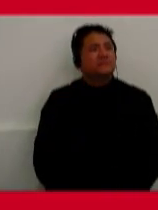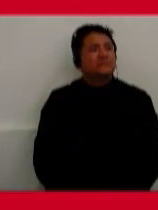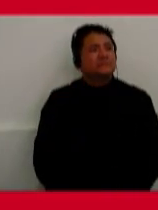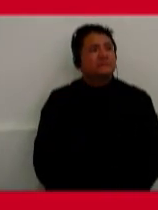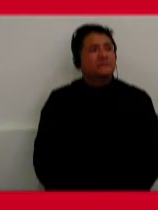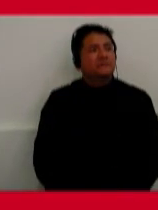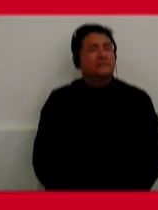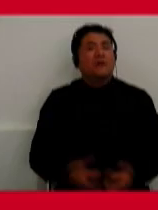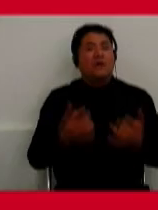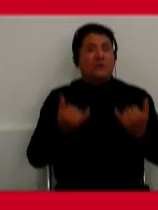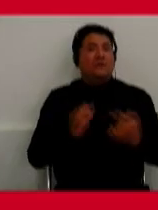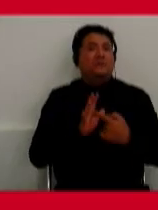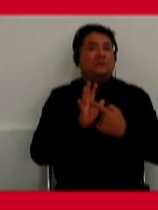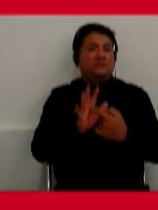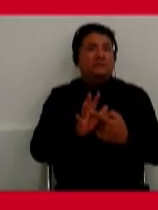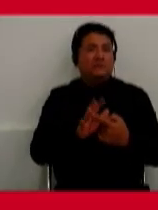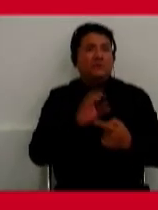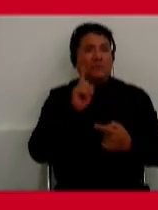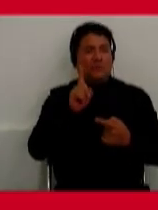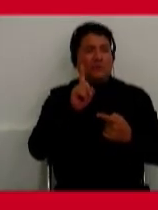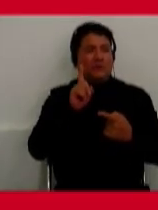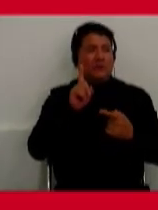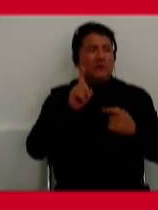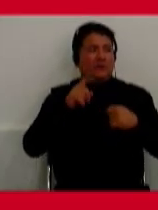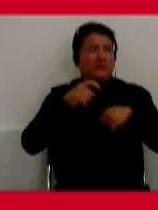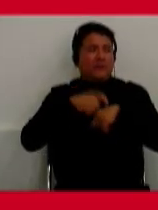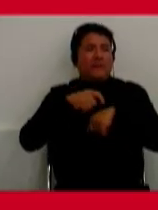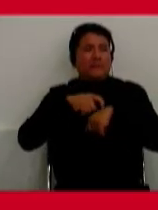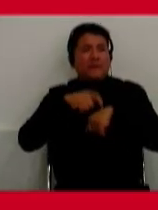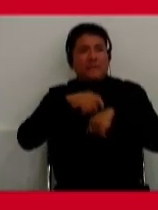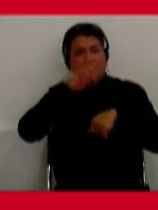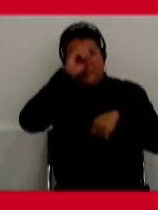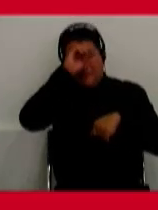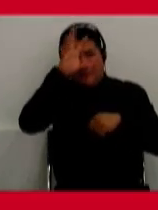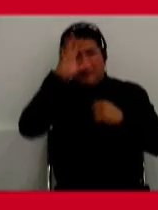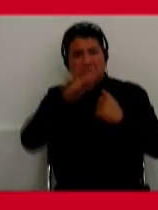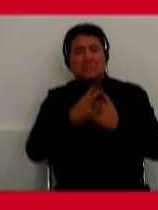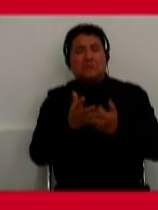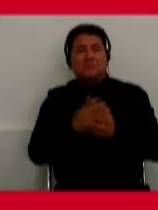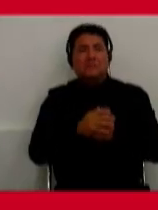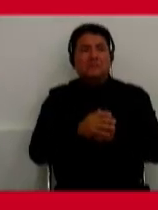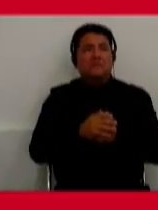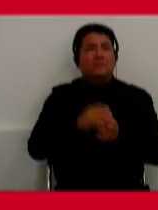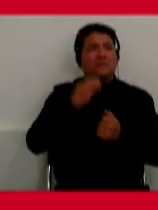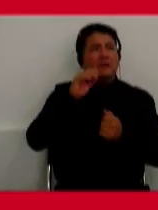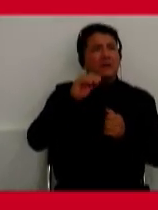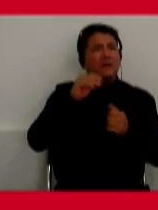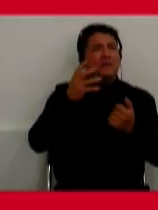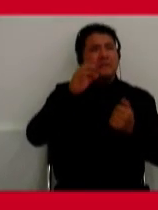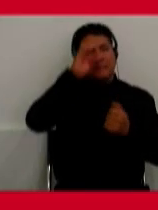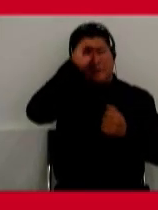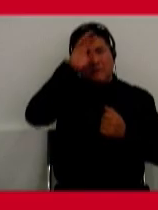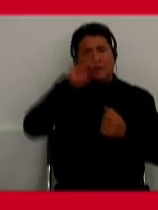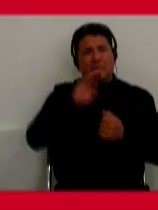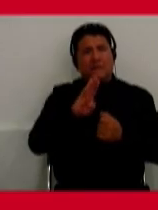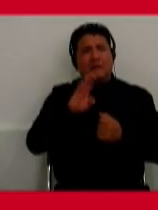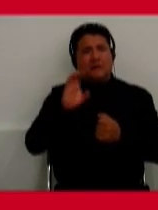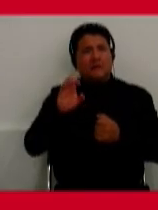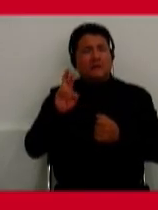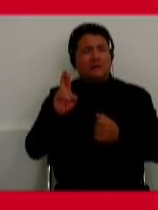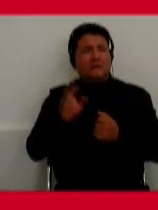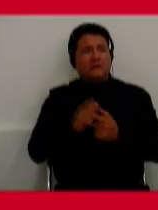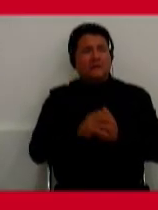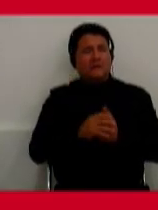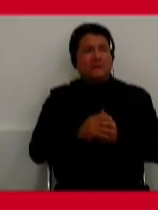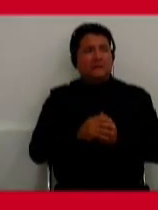mina, básicamente al cutoff level. Hemos hecho nuestra producción mina versus NSR, producción versus finos y avance. Y